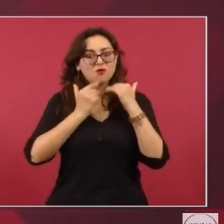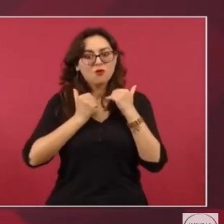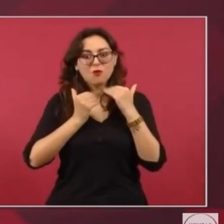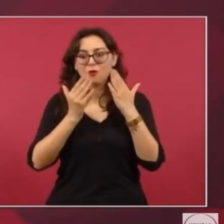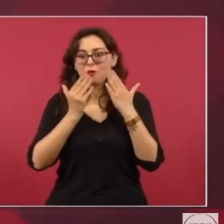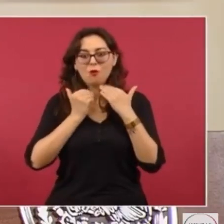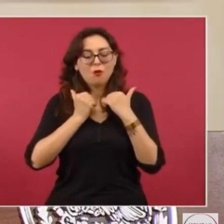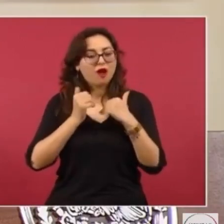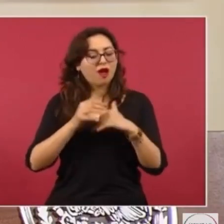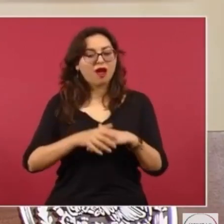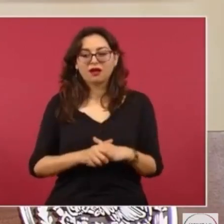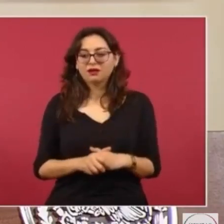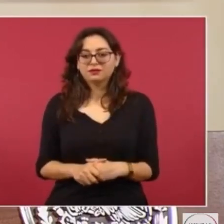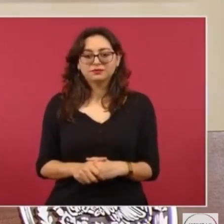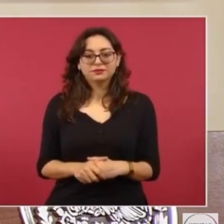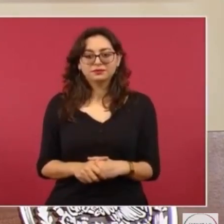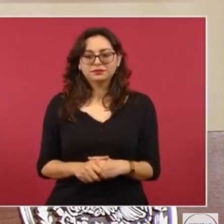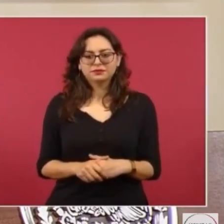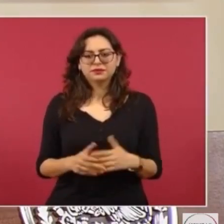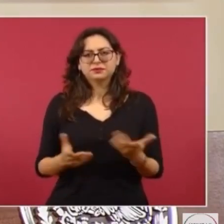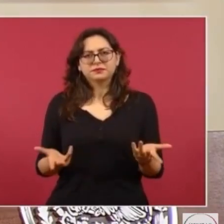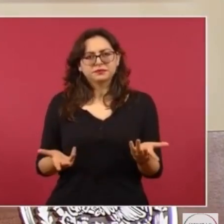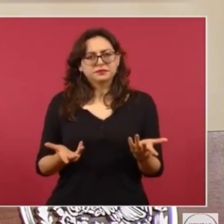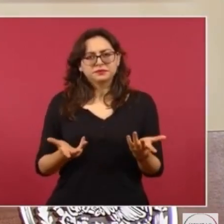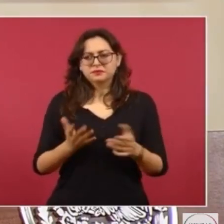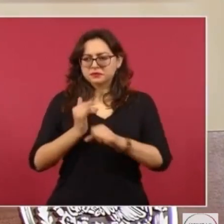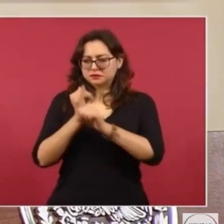de manera plural, equilibrada.